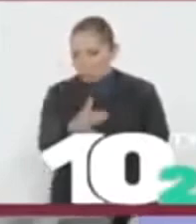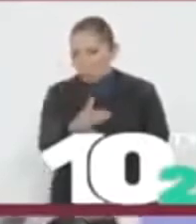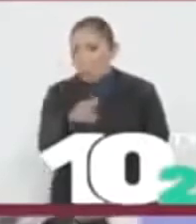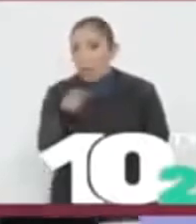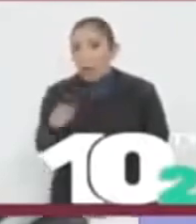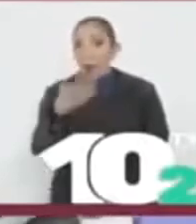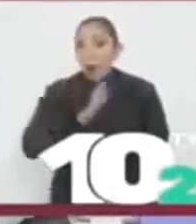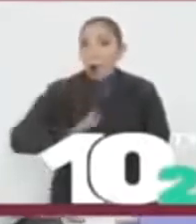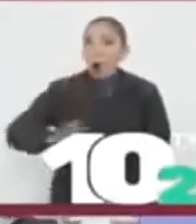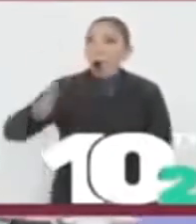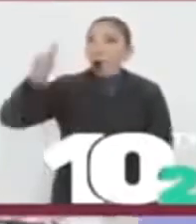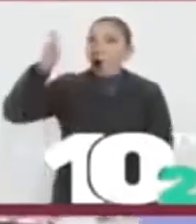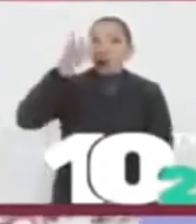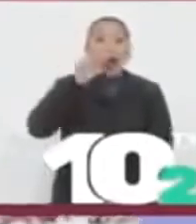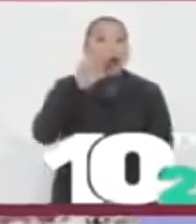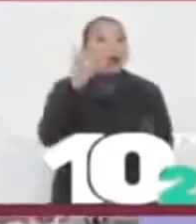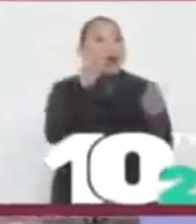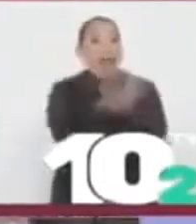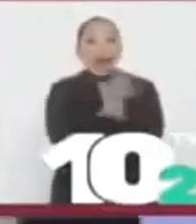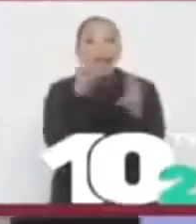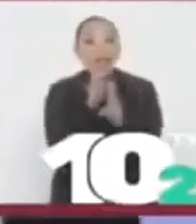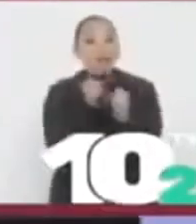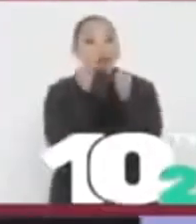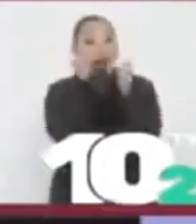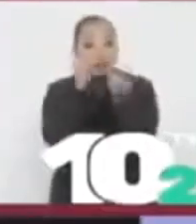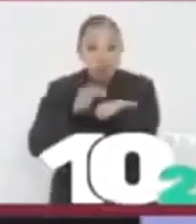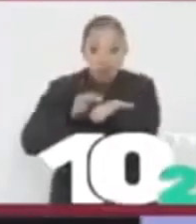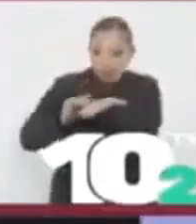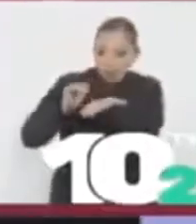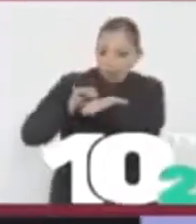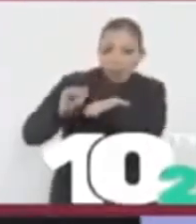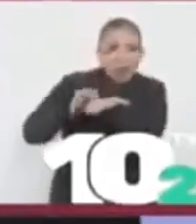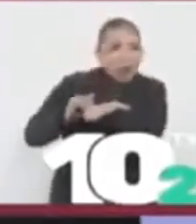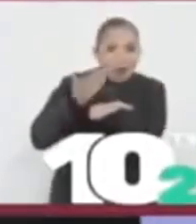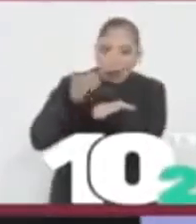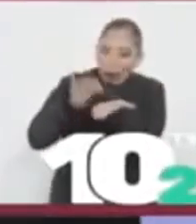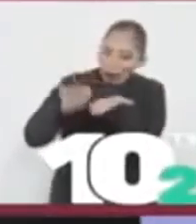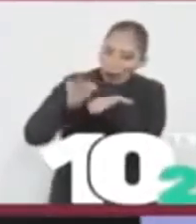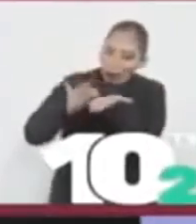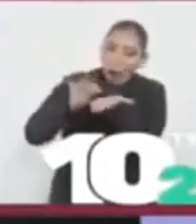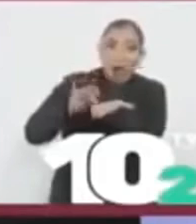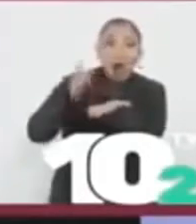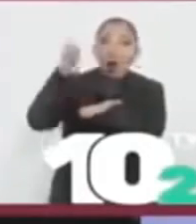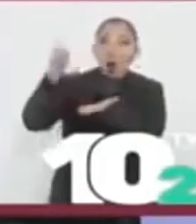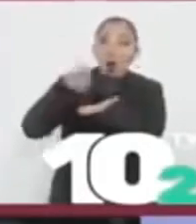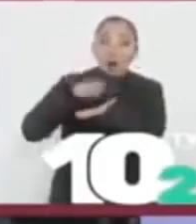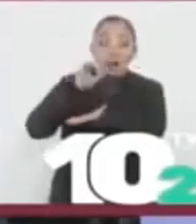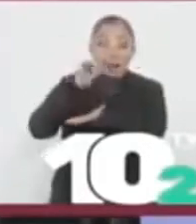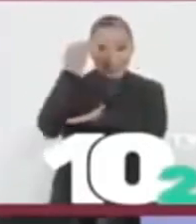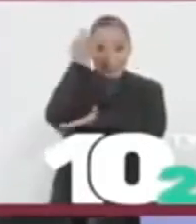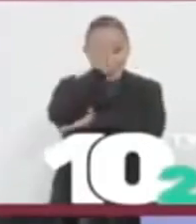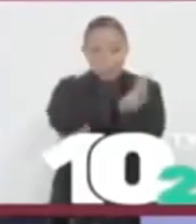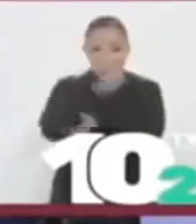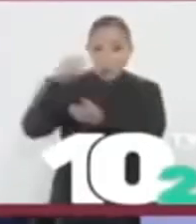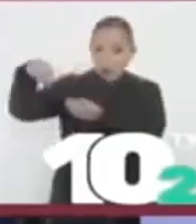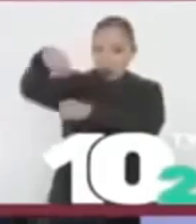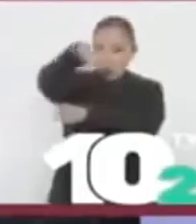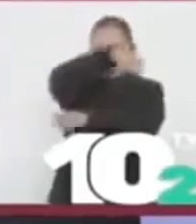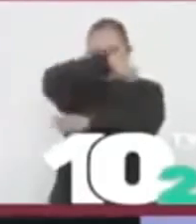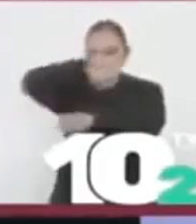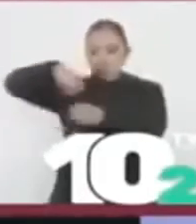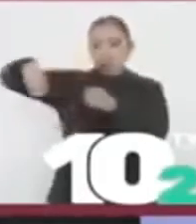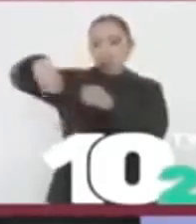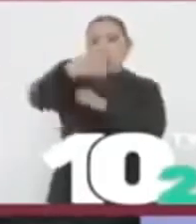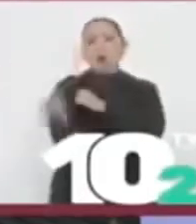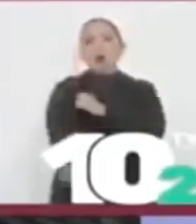¿Sabías que, como en el espacio no hay aire, no existe la fuerza de fricción? Debido a esto, un satélite artificial continúa